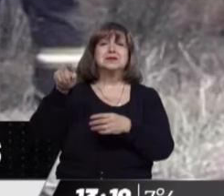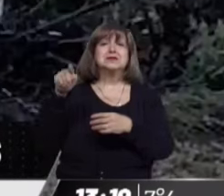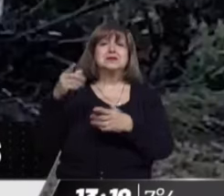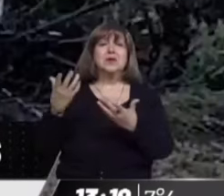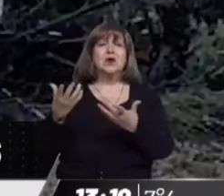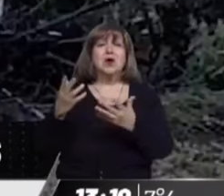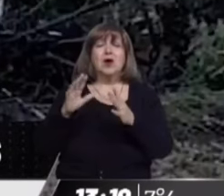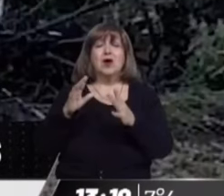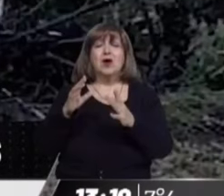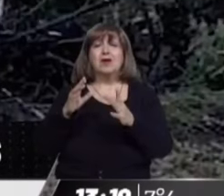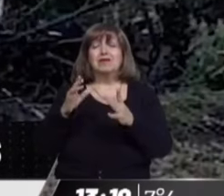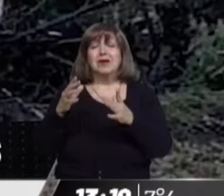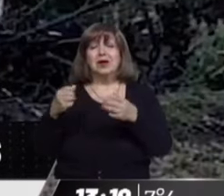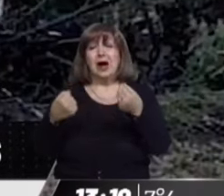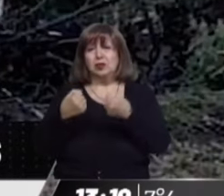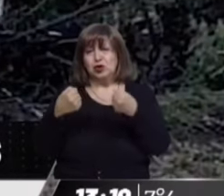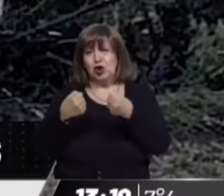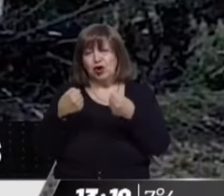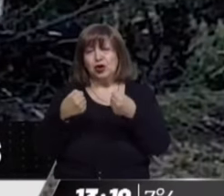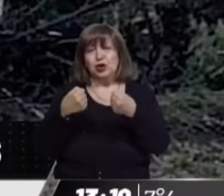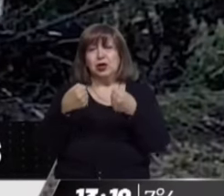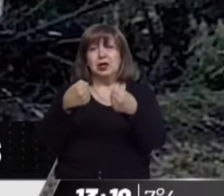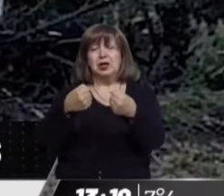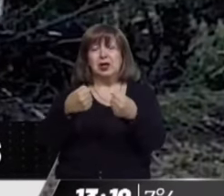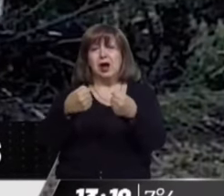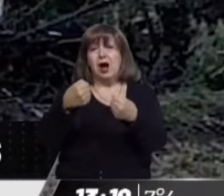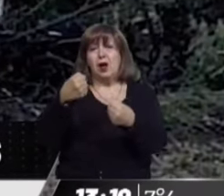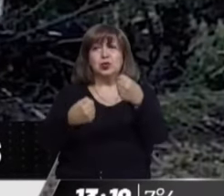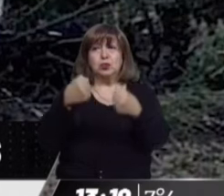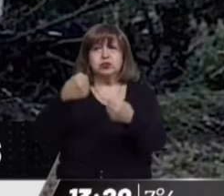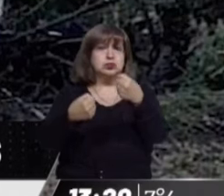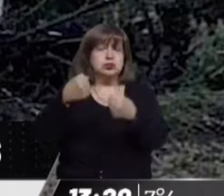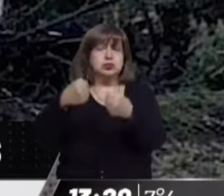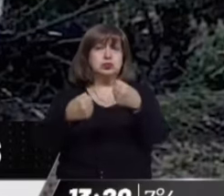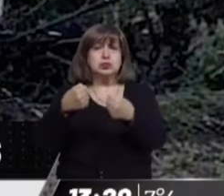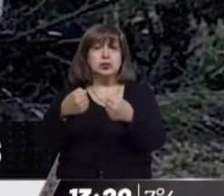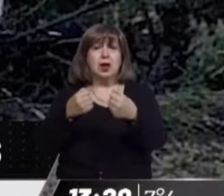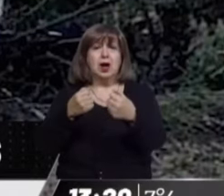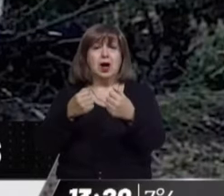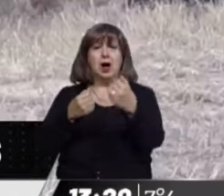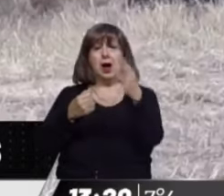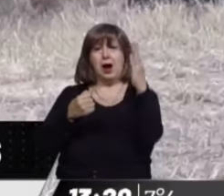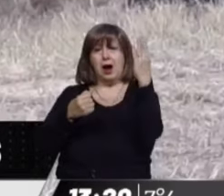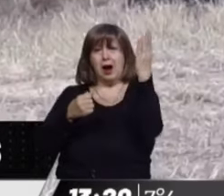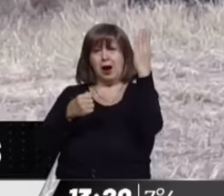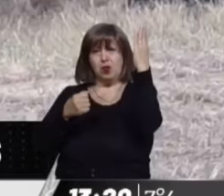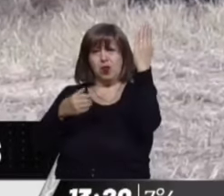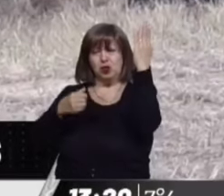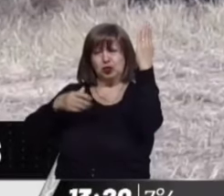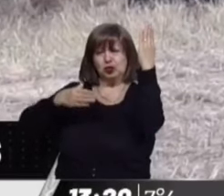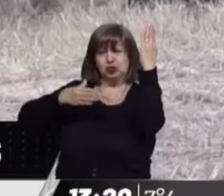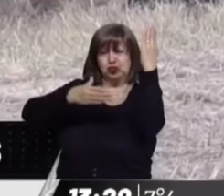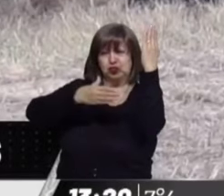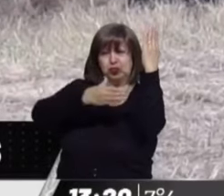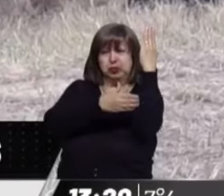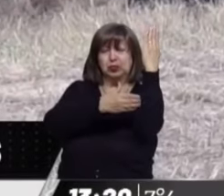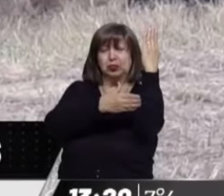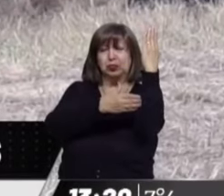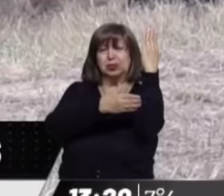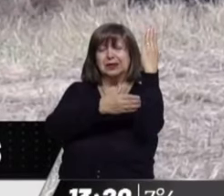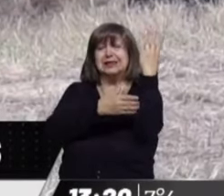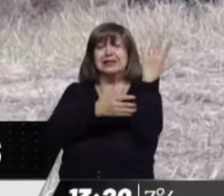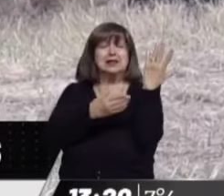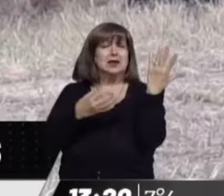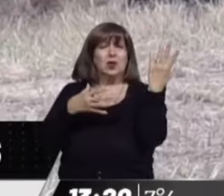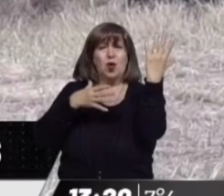movi como muchos le dicen que perdió El dominio del vehículo impactó contra este árbol que ustedes ven en imágenes y